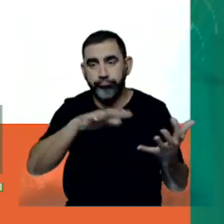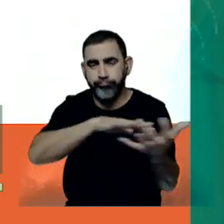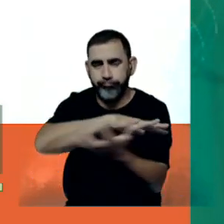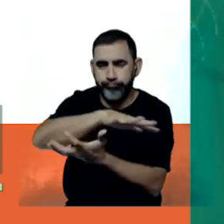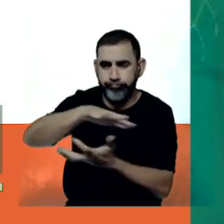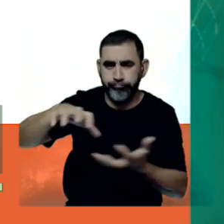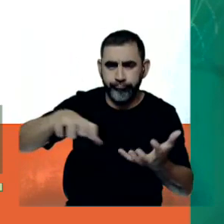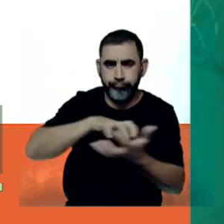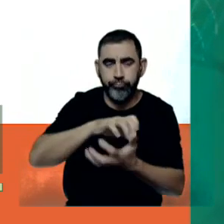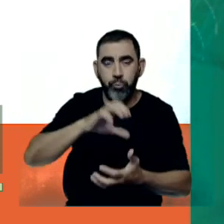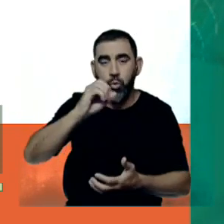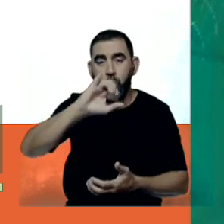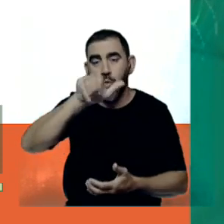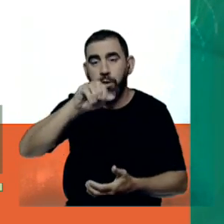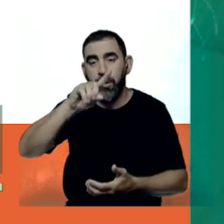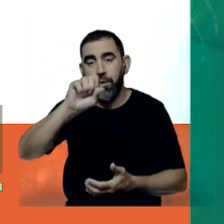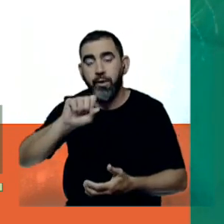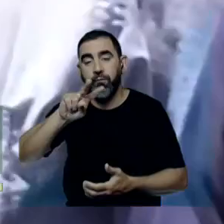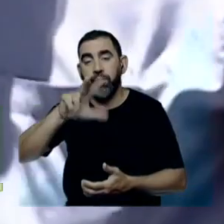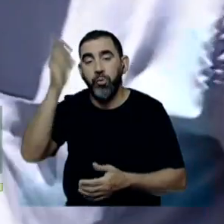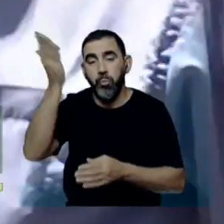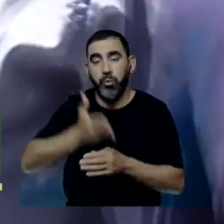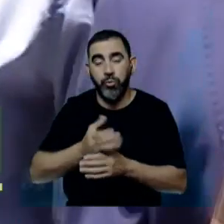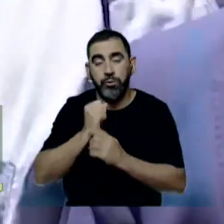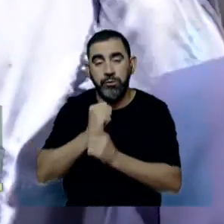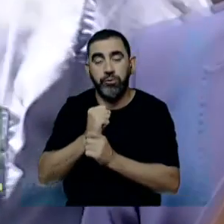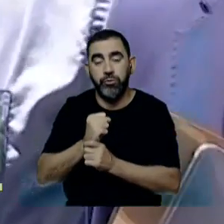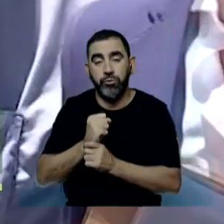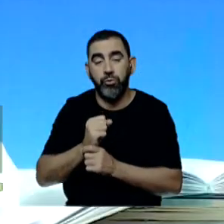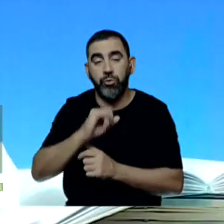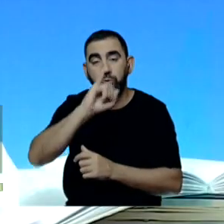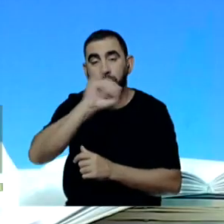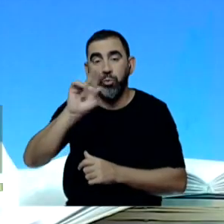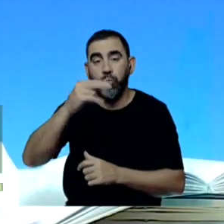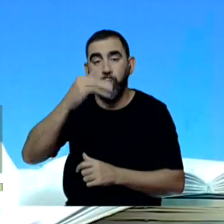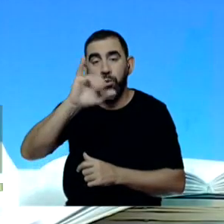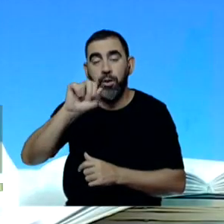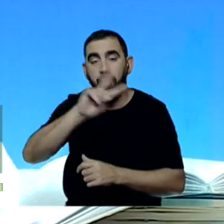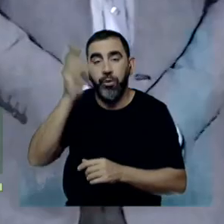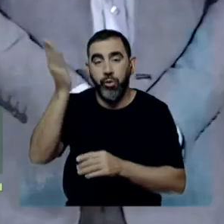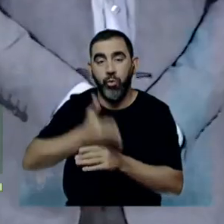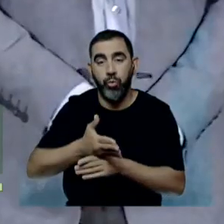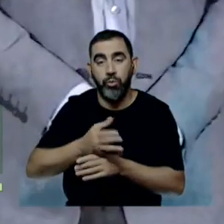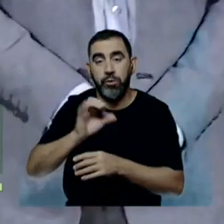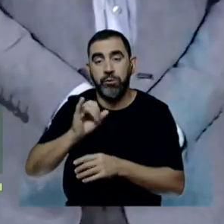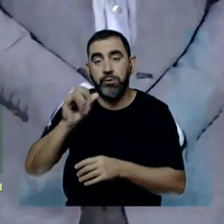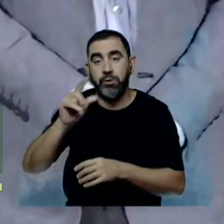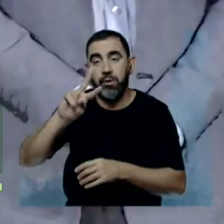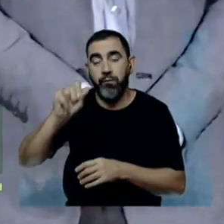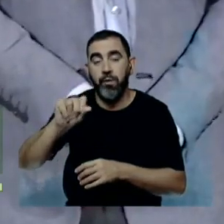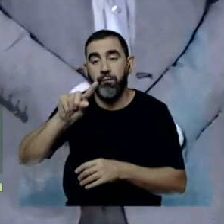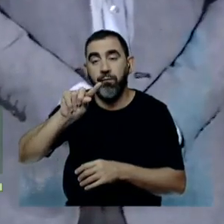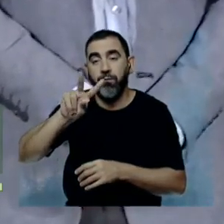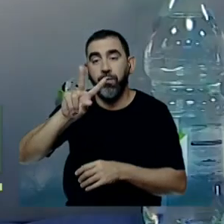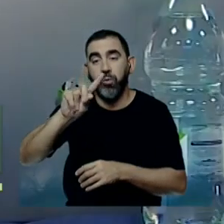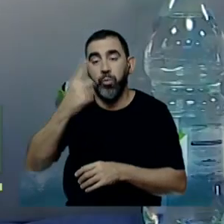más complejo. Andrés Ojeda recibe el 23% de las preferencias, Gustavo Zubía el 22%, Robert Silva el